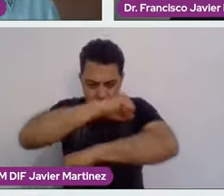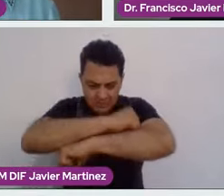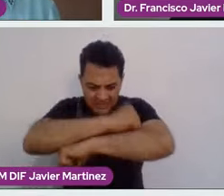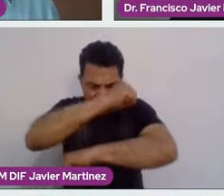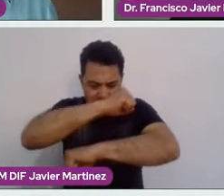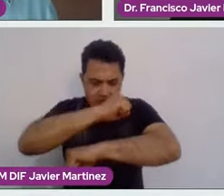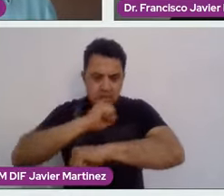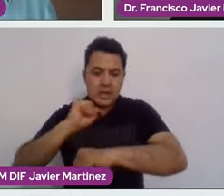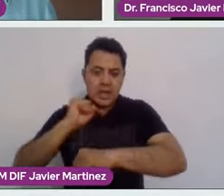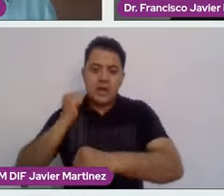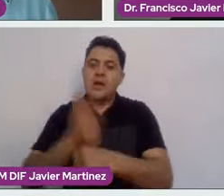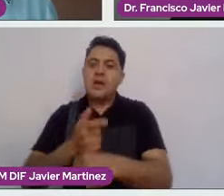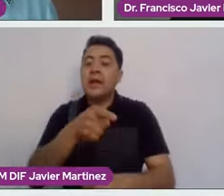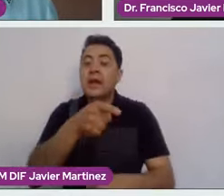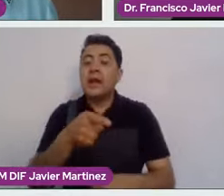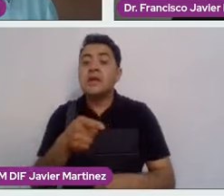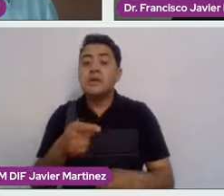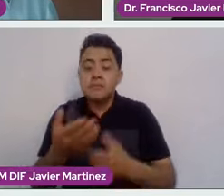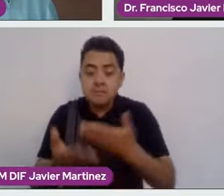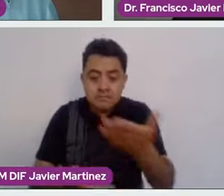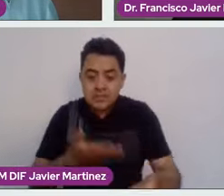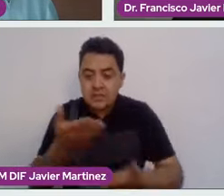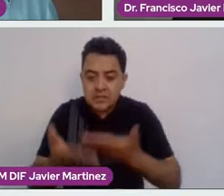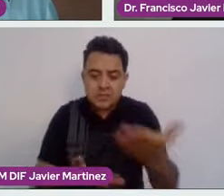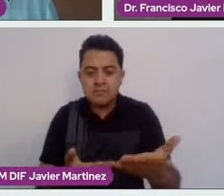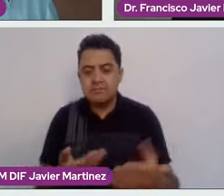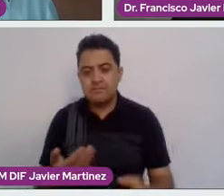su presentación.